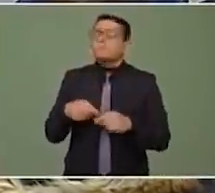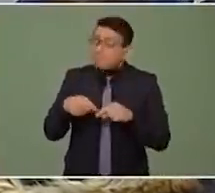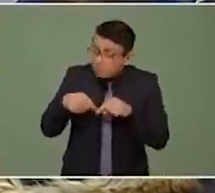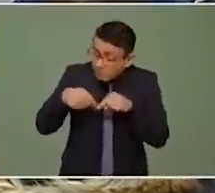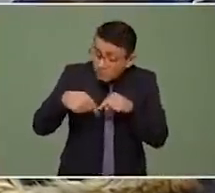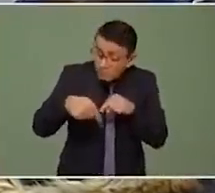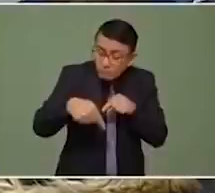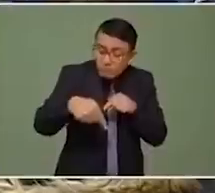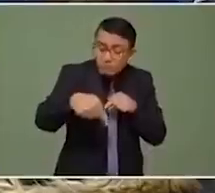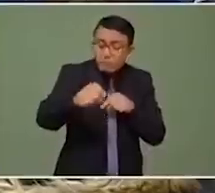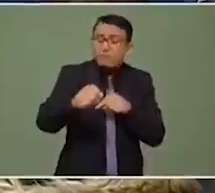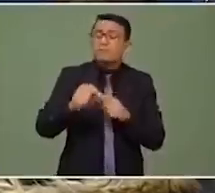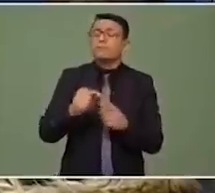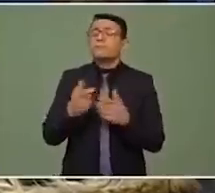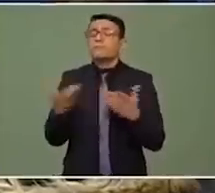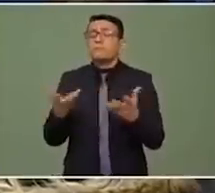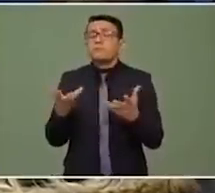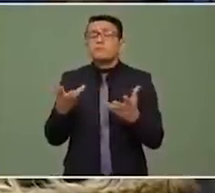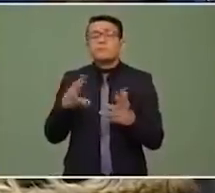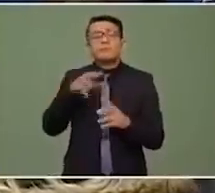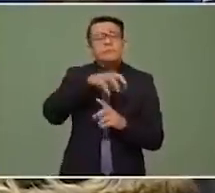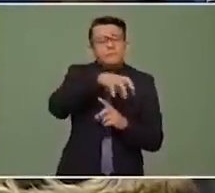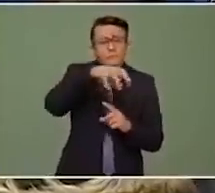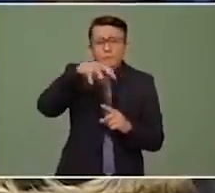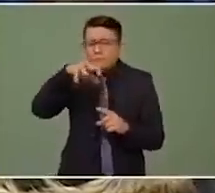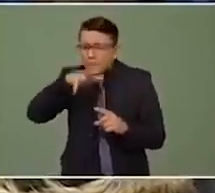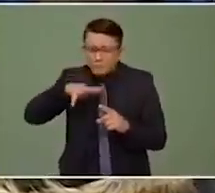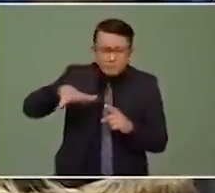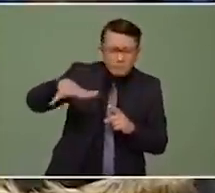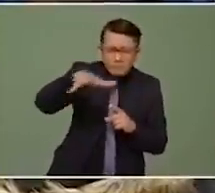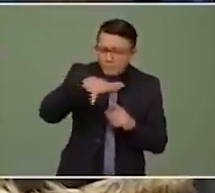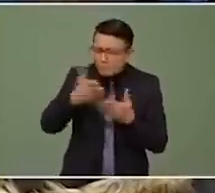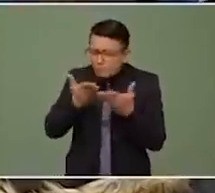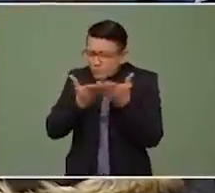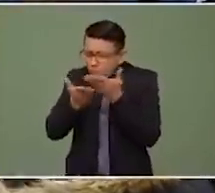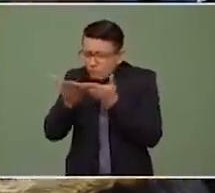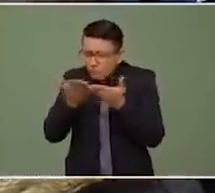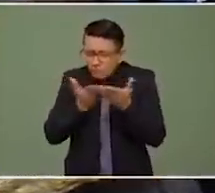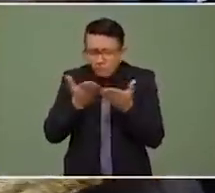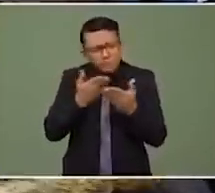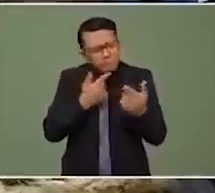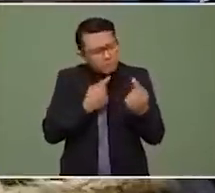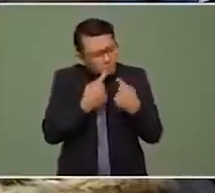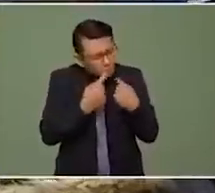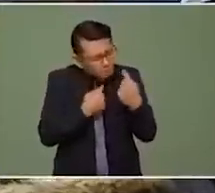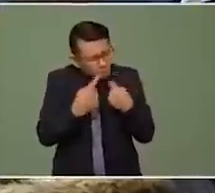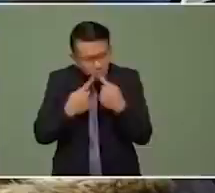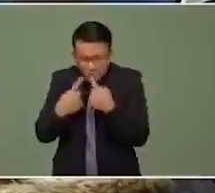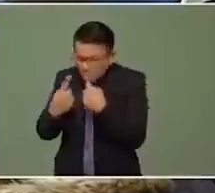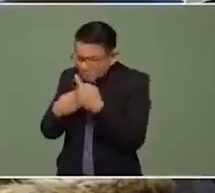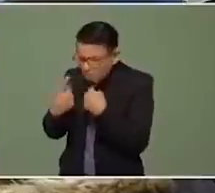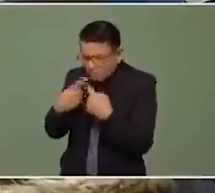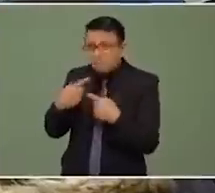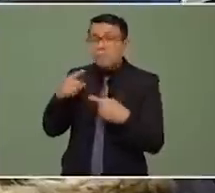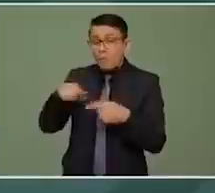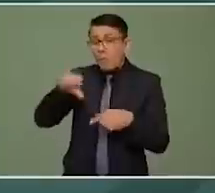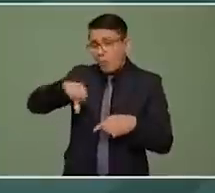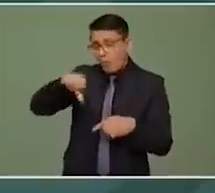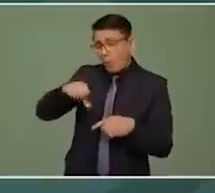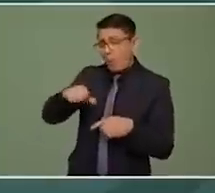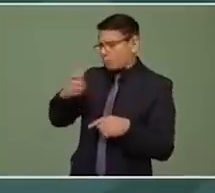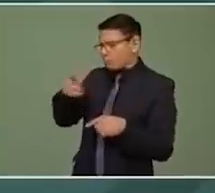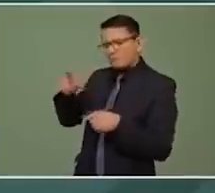a apoyar al ciudadano gobernador fue un compromiso que hicimos en la macroplaza